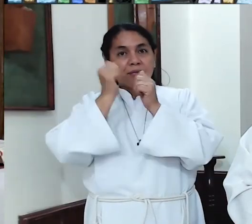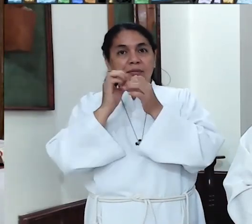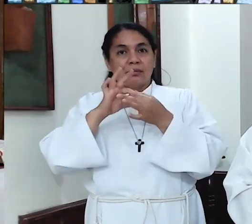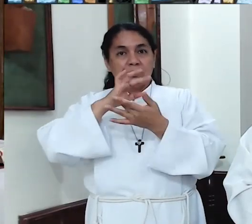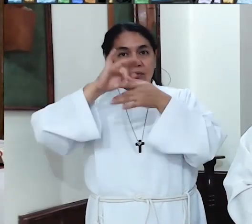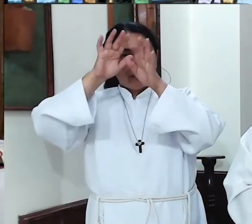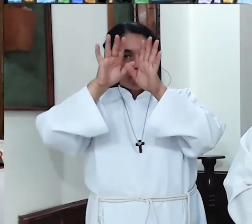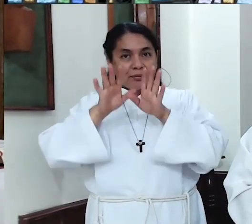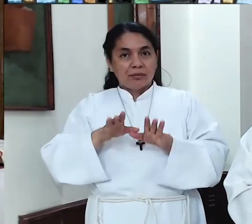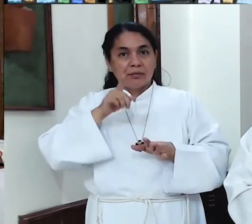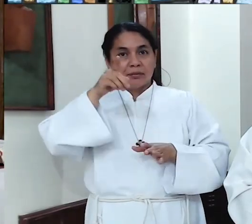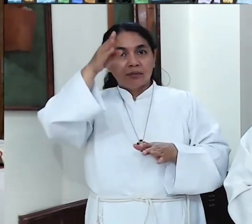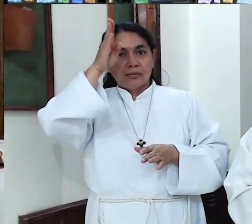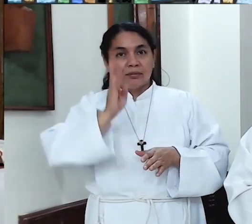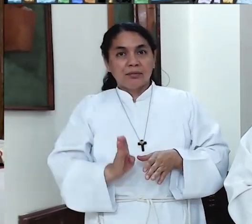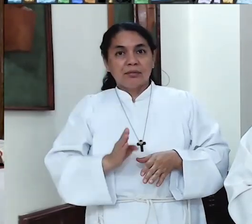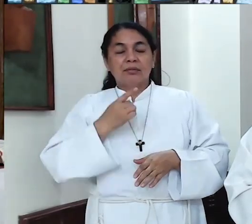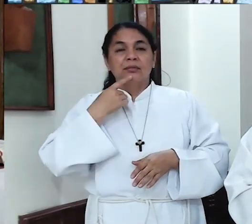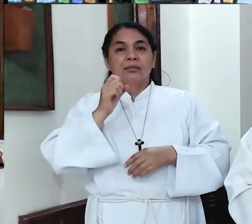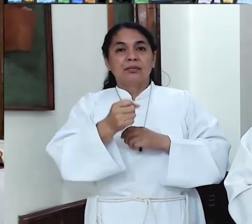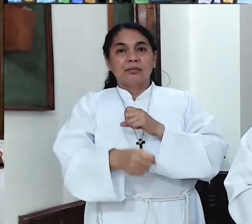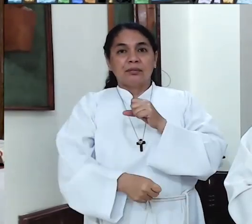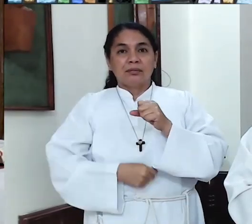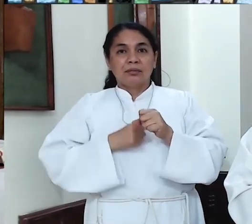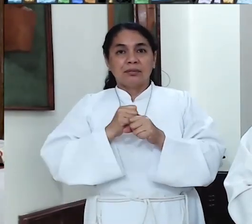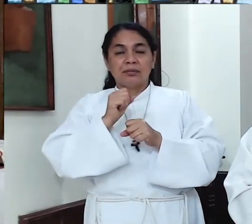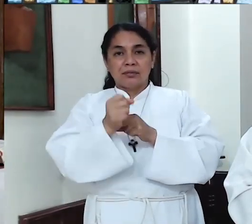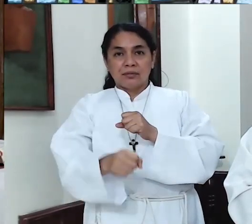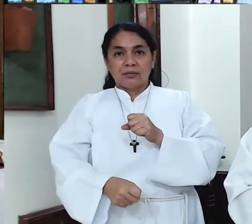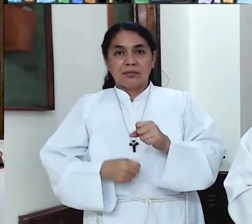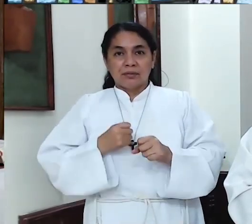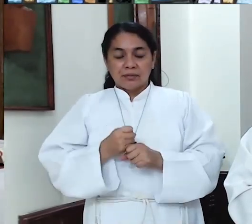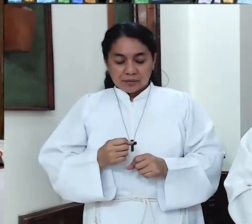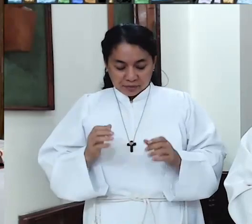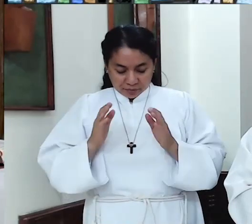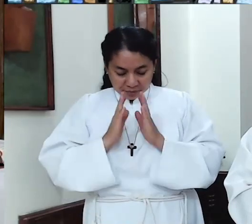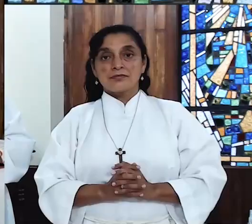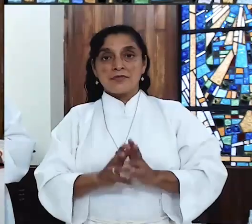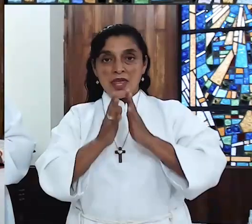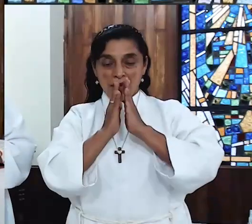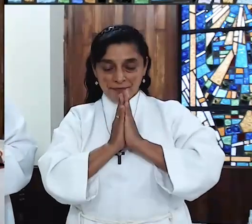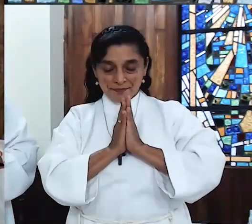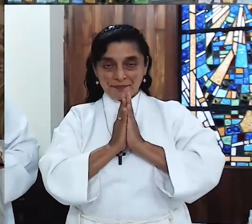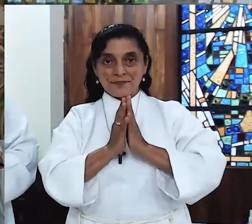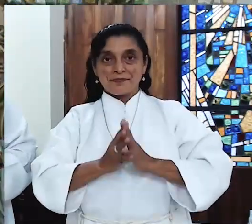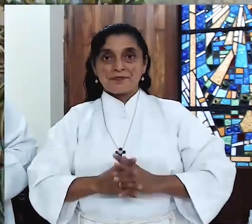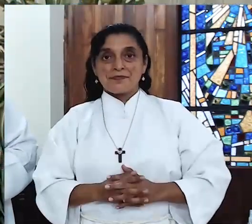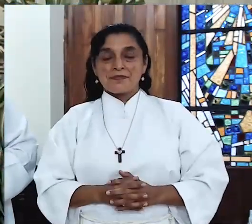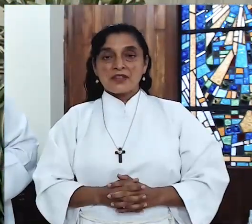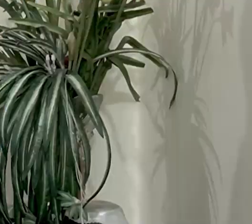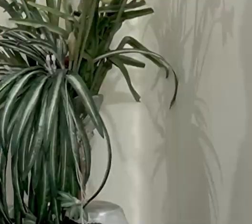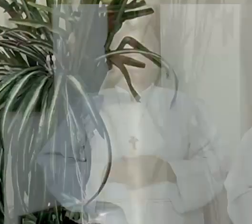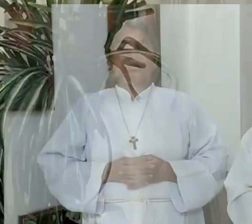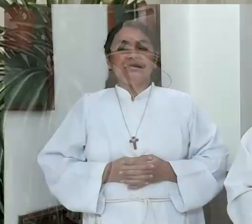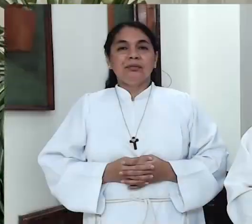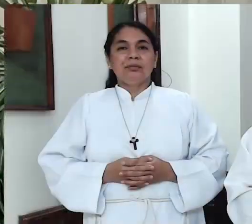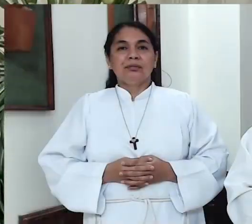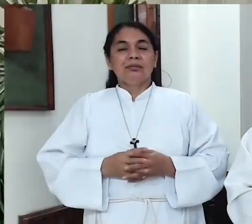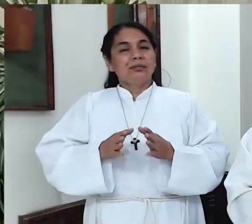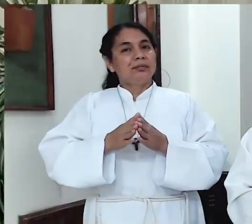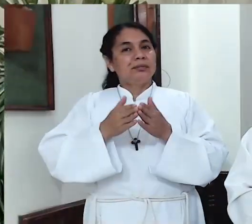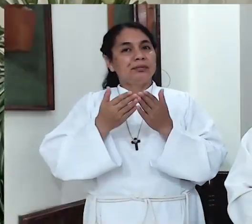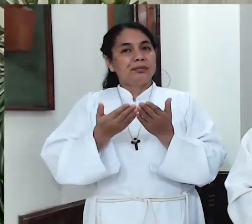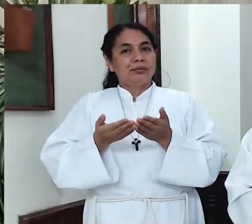contigo en unidad del Espíritu Santo y es Dios, por los siglos de los siglos. Amén. Del libro de la